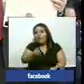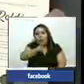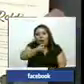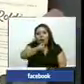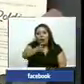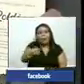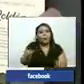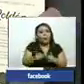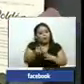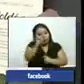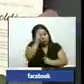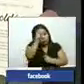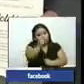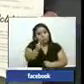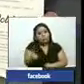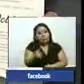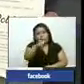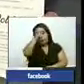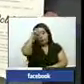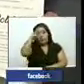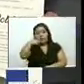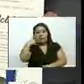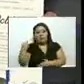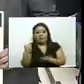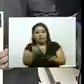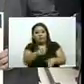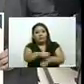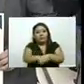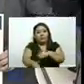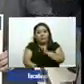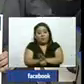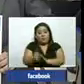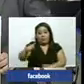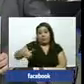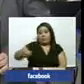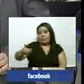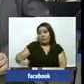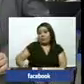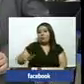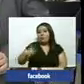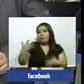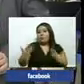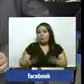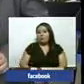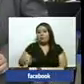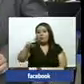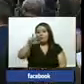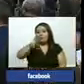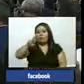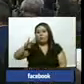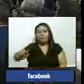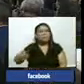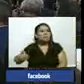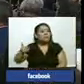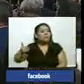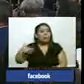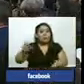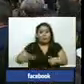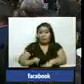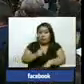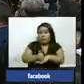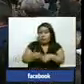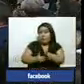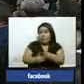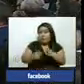les reconoció su labor por parte de la Asamblea Legislativa. Este 2019 se cumplen 32 años de la entrada en vigencia